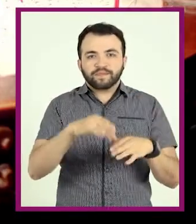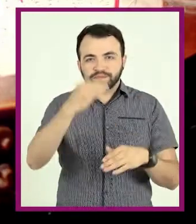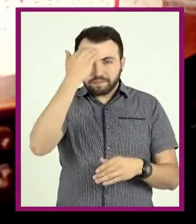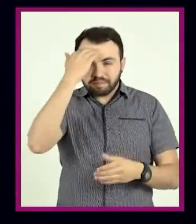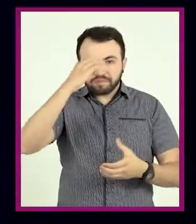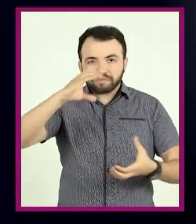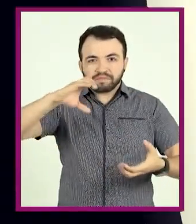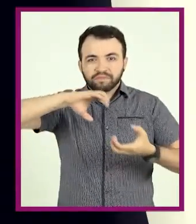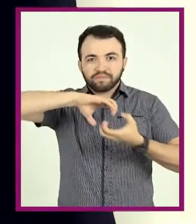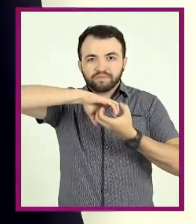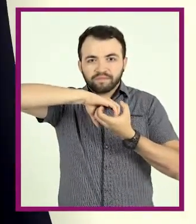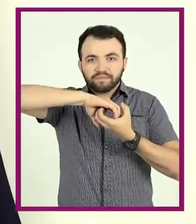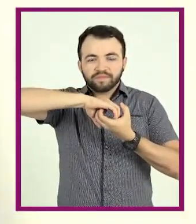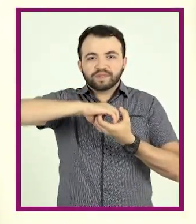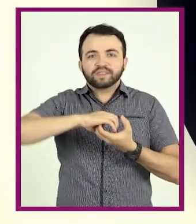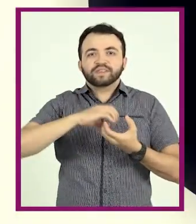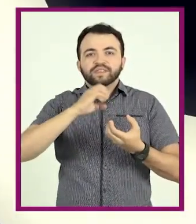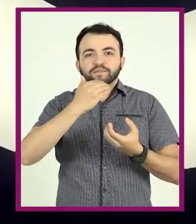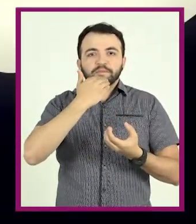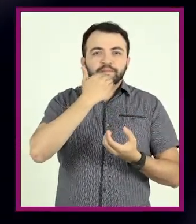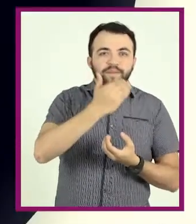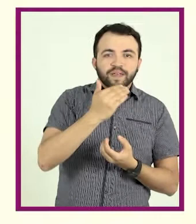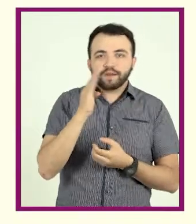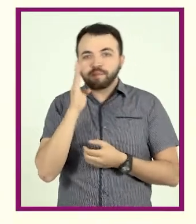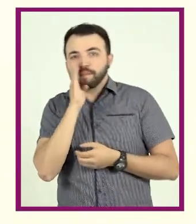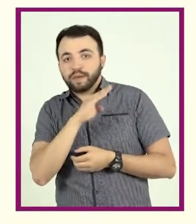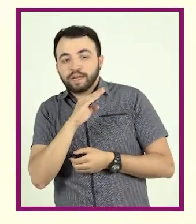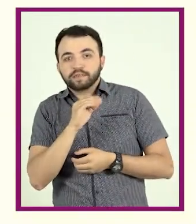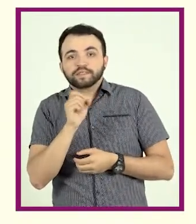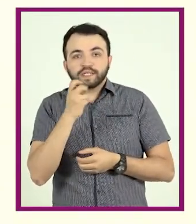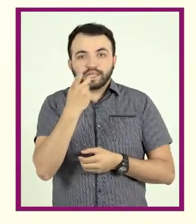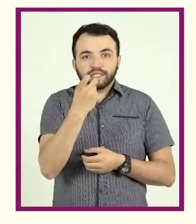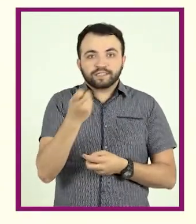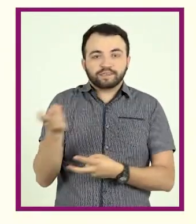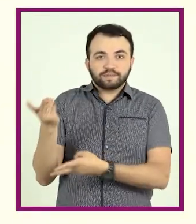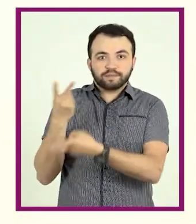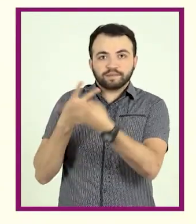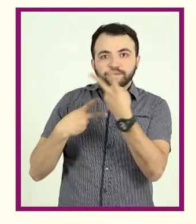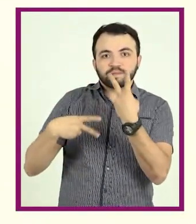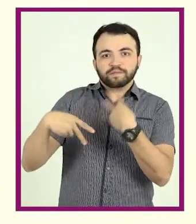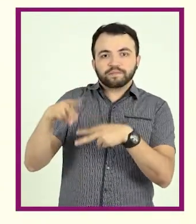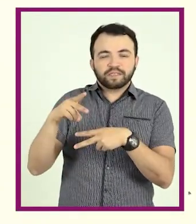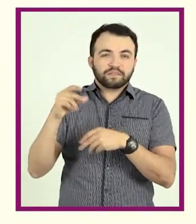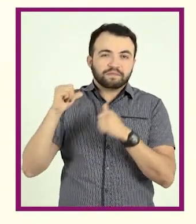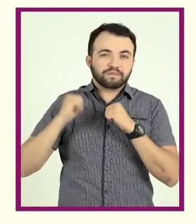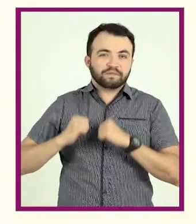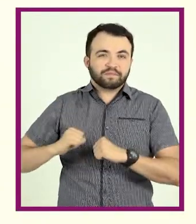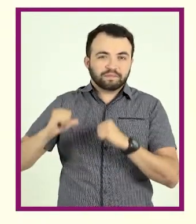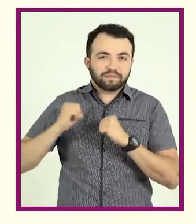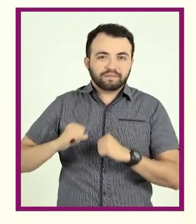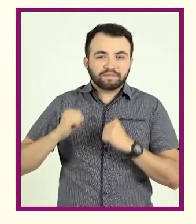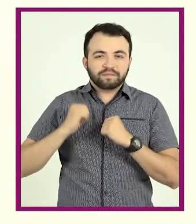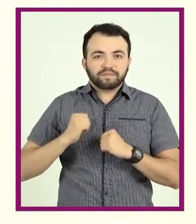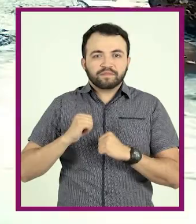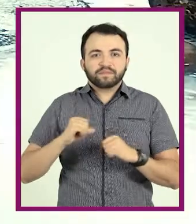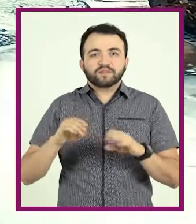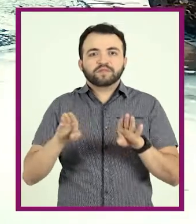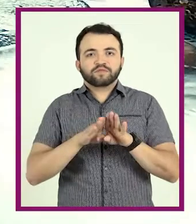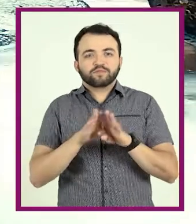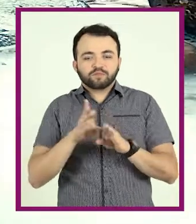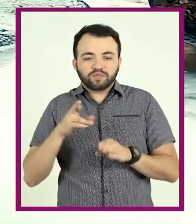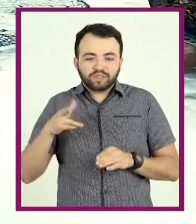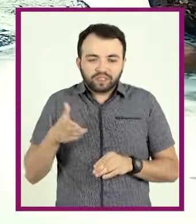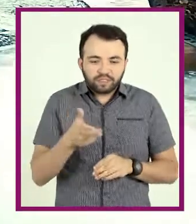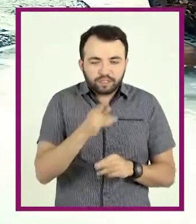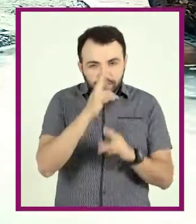famoso concepto del yin y el yang, símbolo del bien y el mal, proviene de esa antigua creencia milenaria en la que